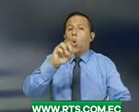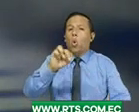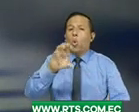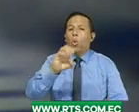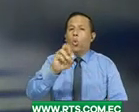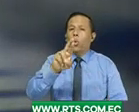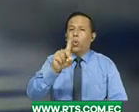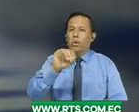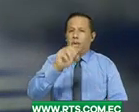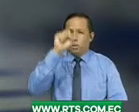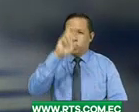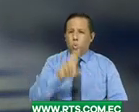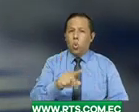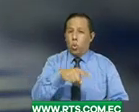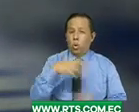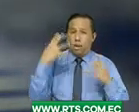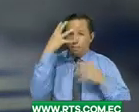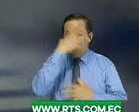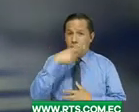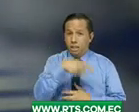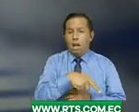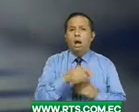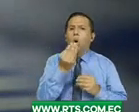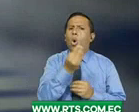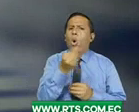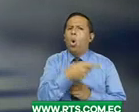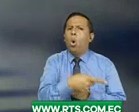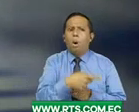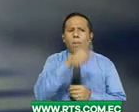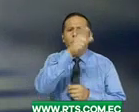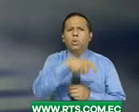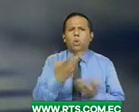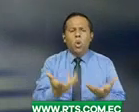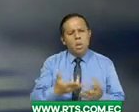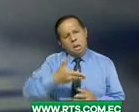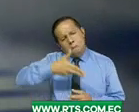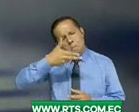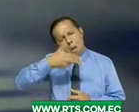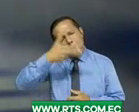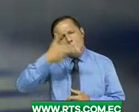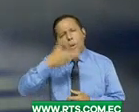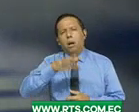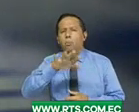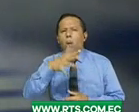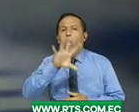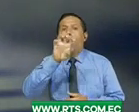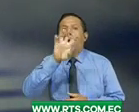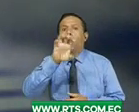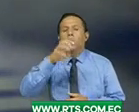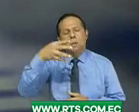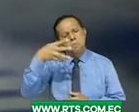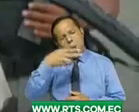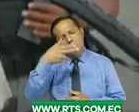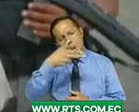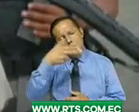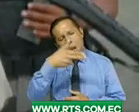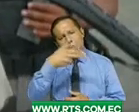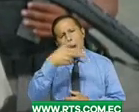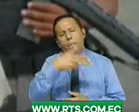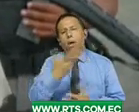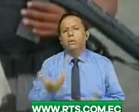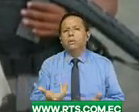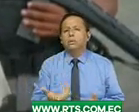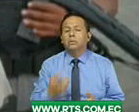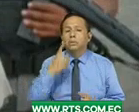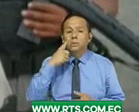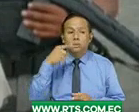ciudad de Esmeraldas, el cuerpo de un adolescente fue prácticamente perforado luego de recibir cerca de 14 impactos de bala. Fue